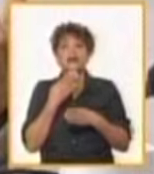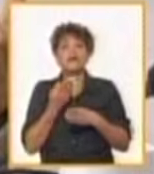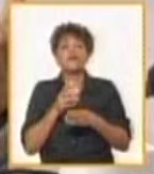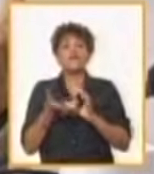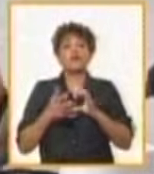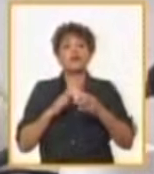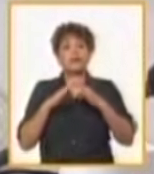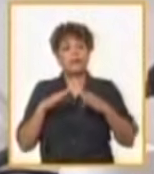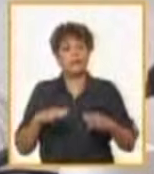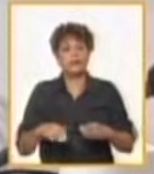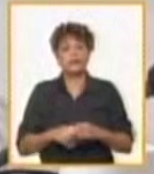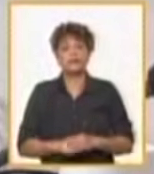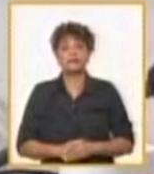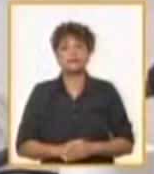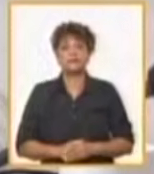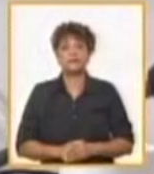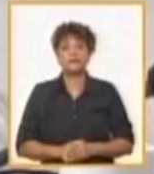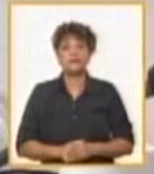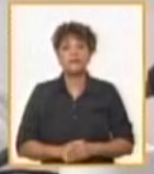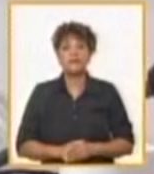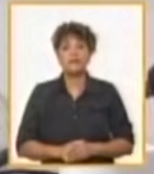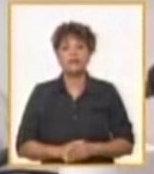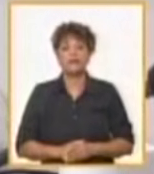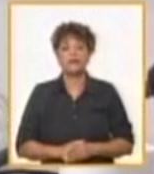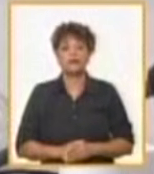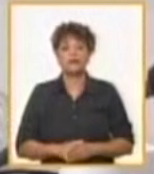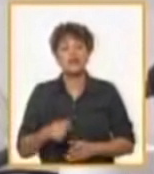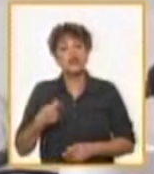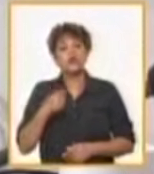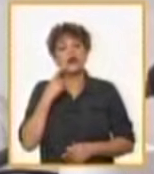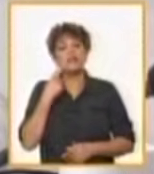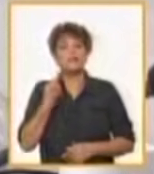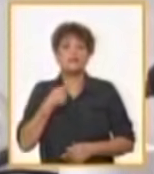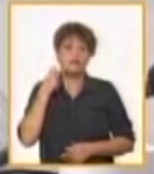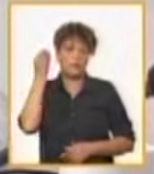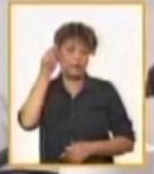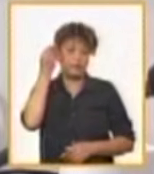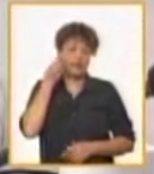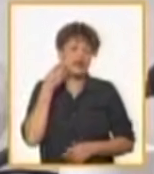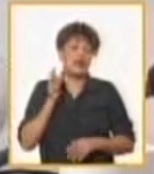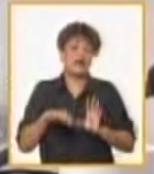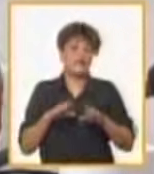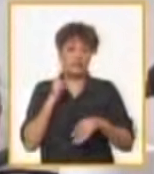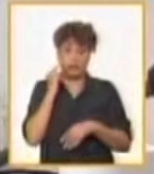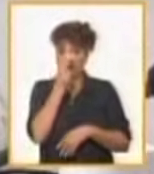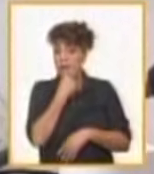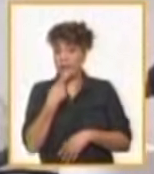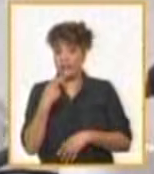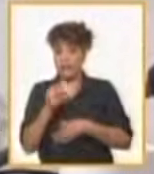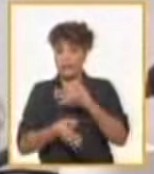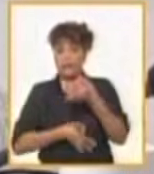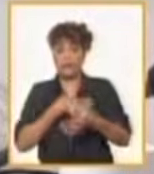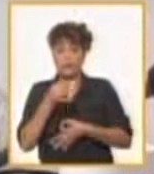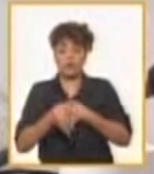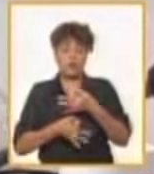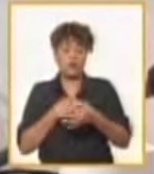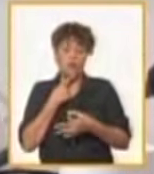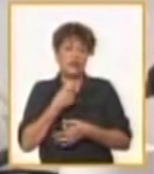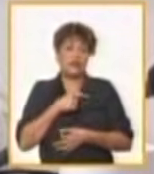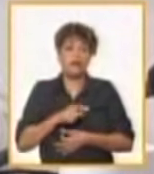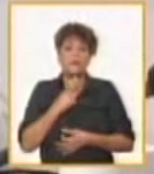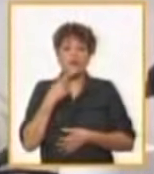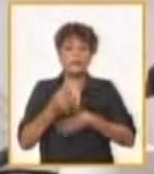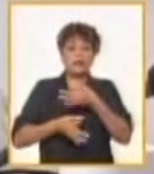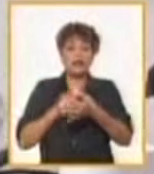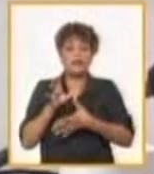generación. Y pensemos también que muchas veces se refirió, hablando del continente, de nuestra